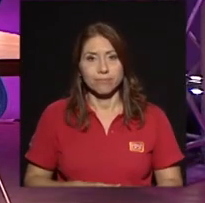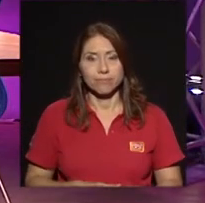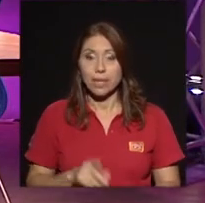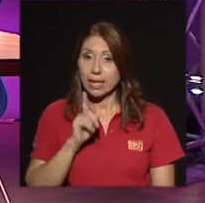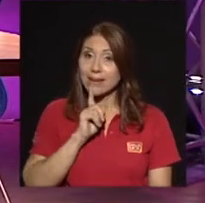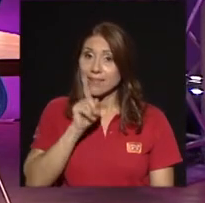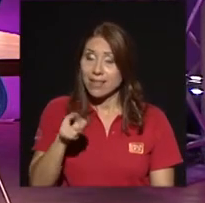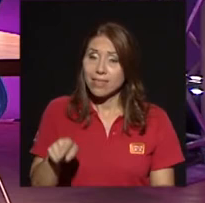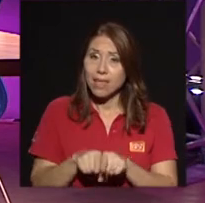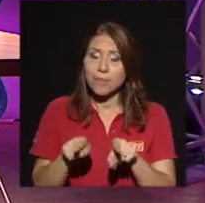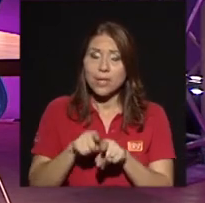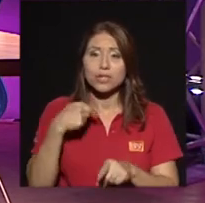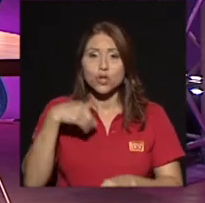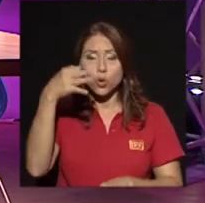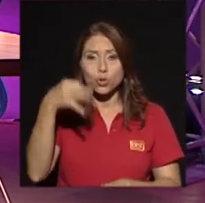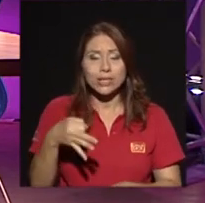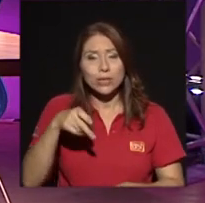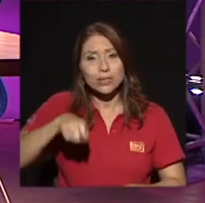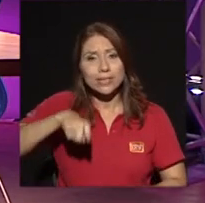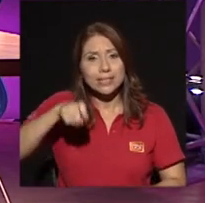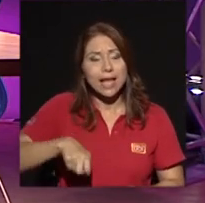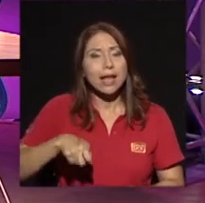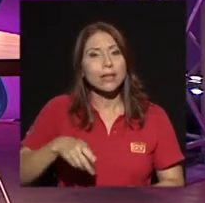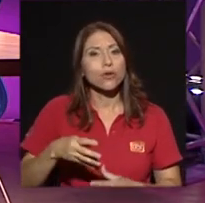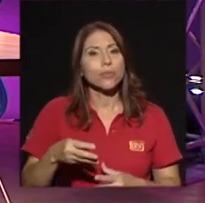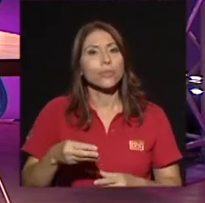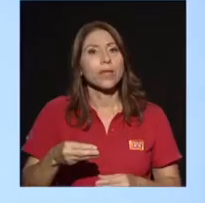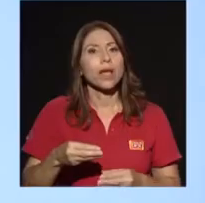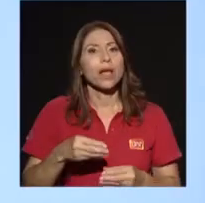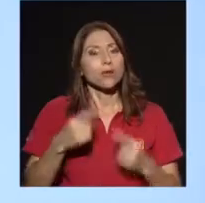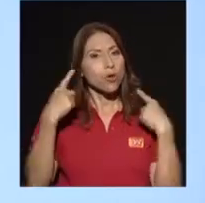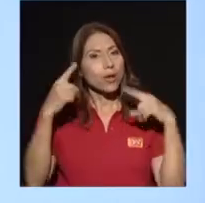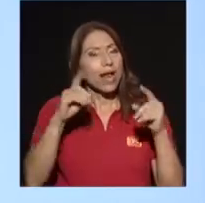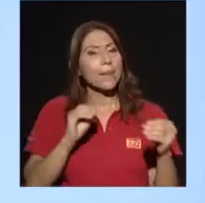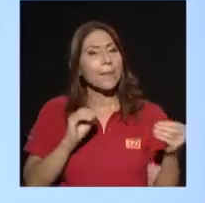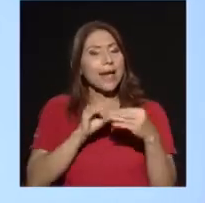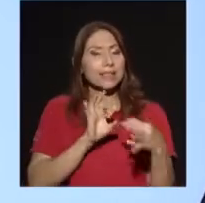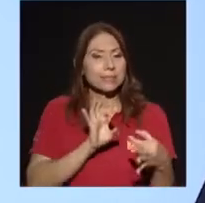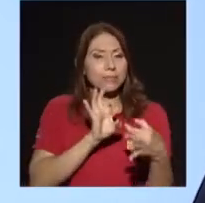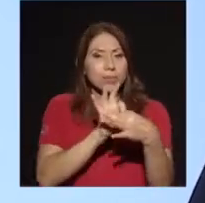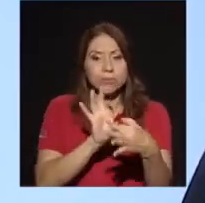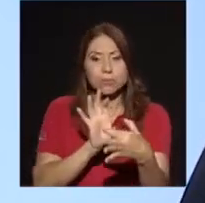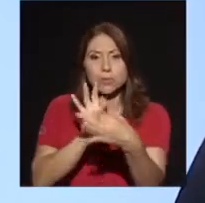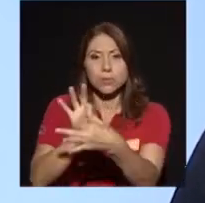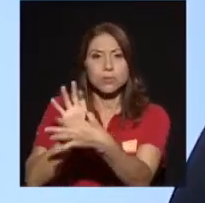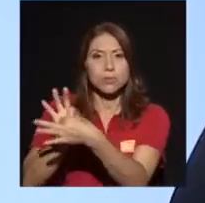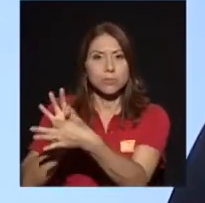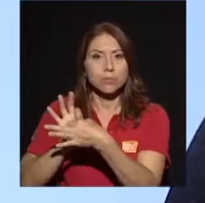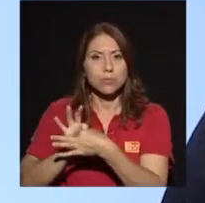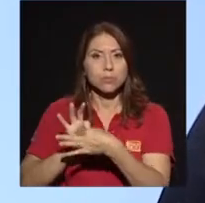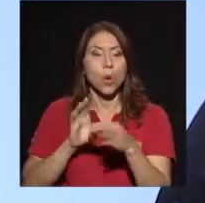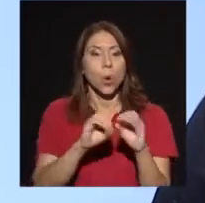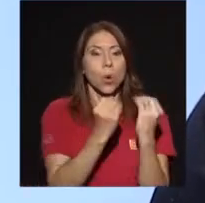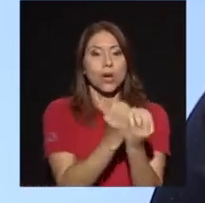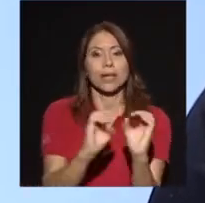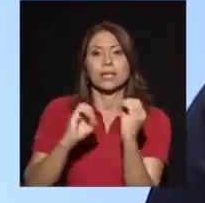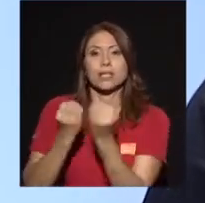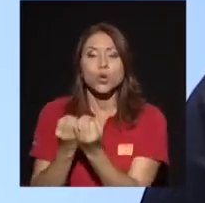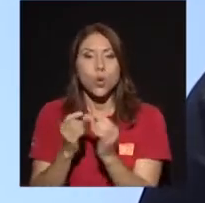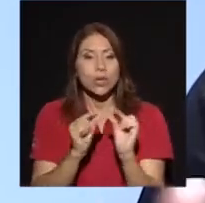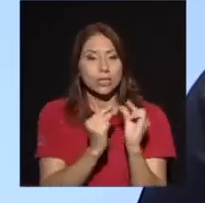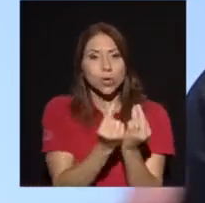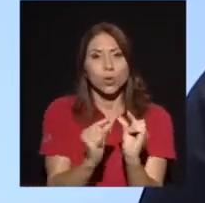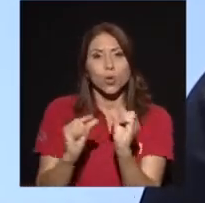también yo considero que es necesario generar más enlaces entre los distintos colectivos, organizaciones que tratan tanto el